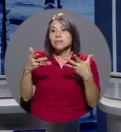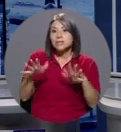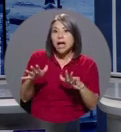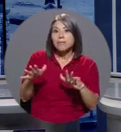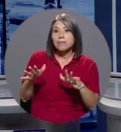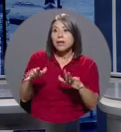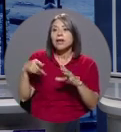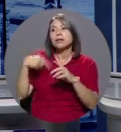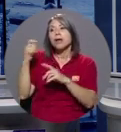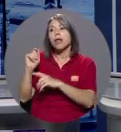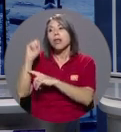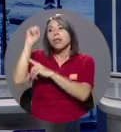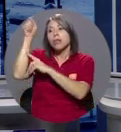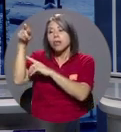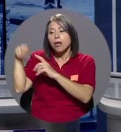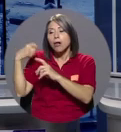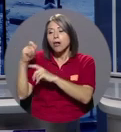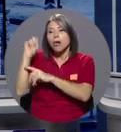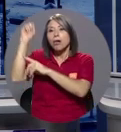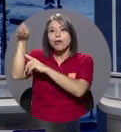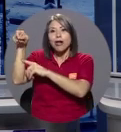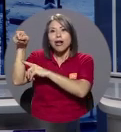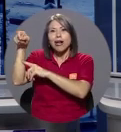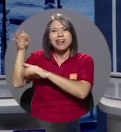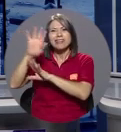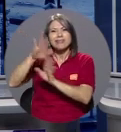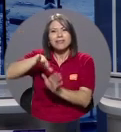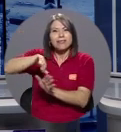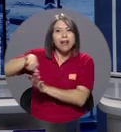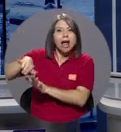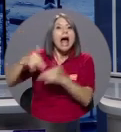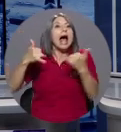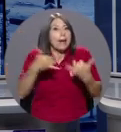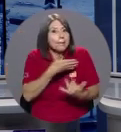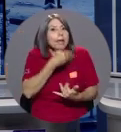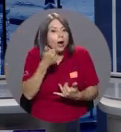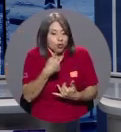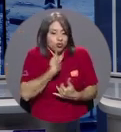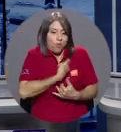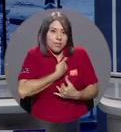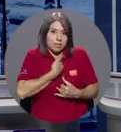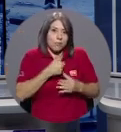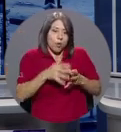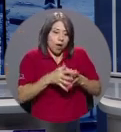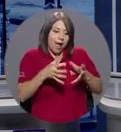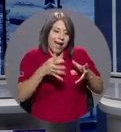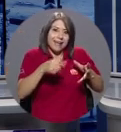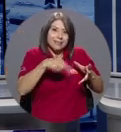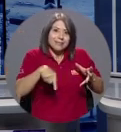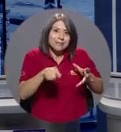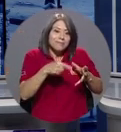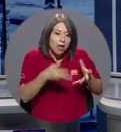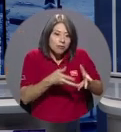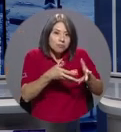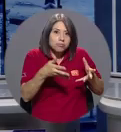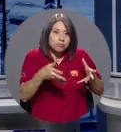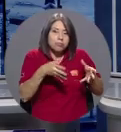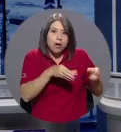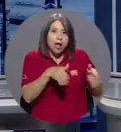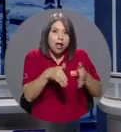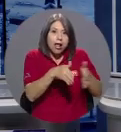opción y que producir es una opción mejor, inclusive para el ambiente, ¿verdad? En este caso, la acuacultura llega a jugar un papel fundamental en